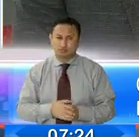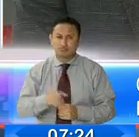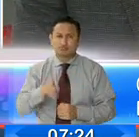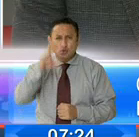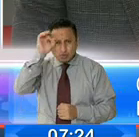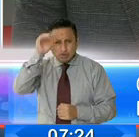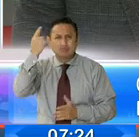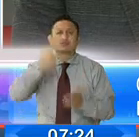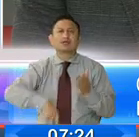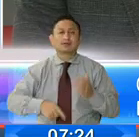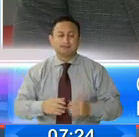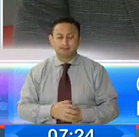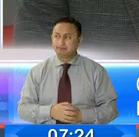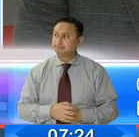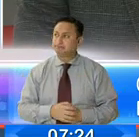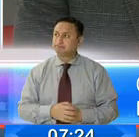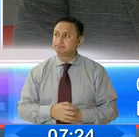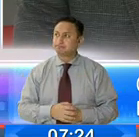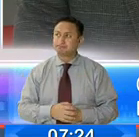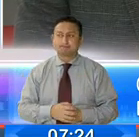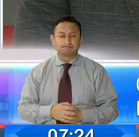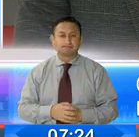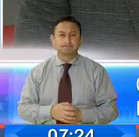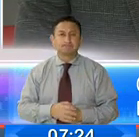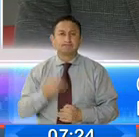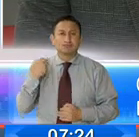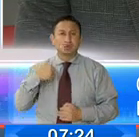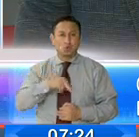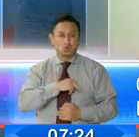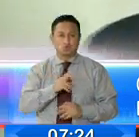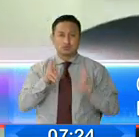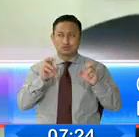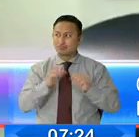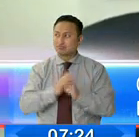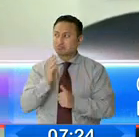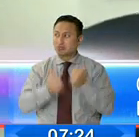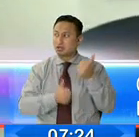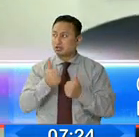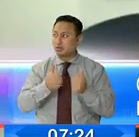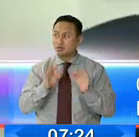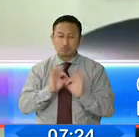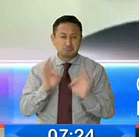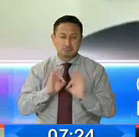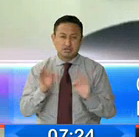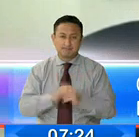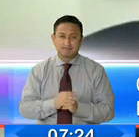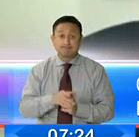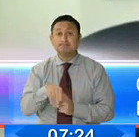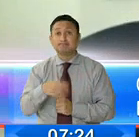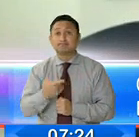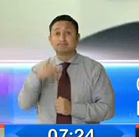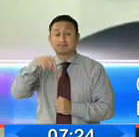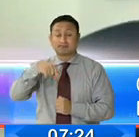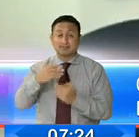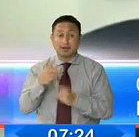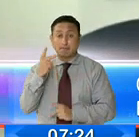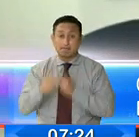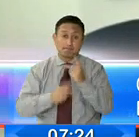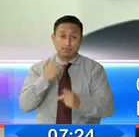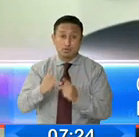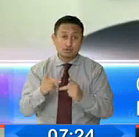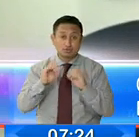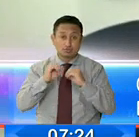Bueno, nosotros no hablamos de ningún candidato en especial, sino de la situación del proceso de